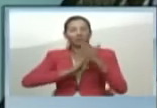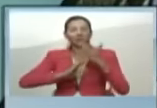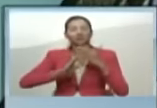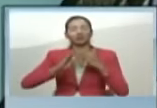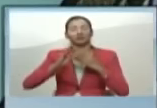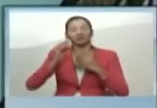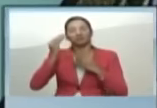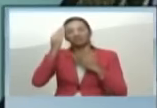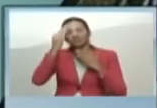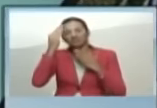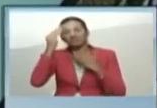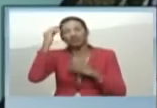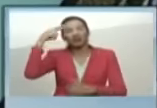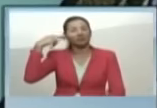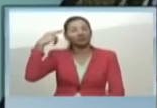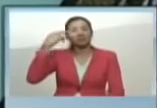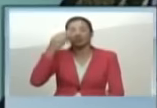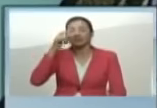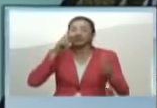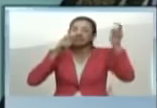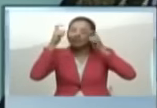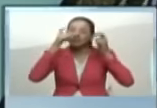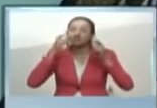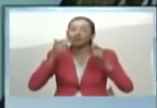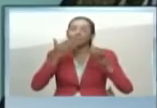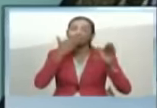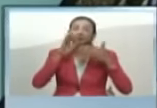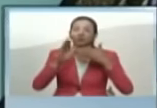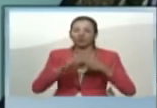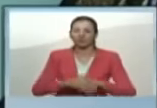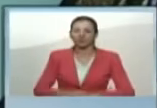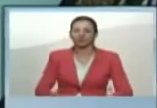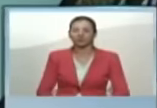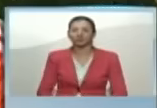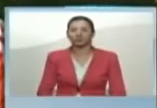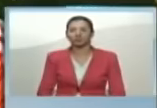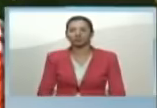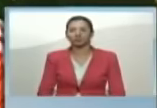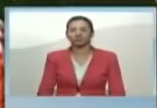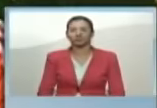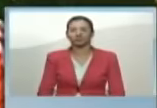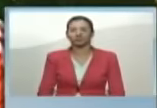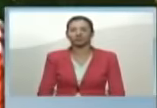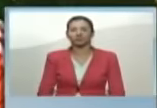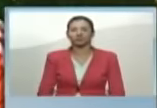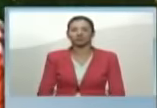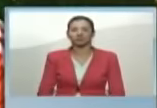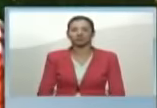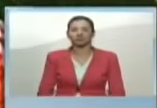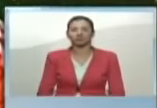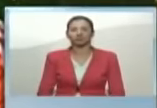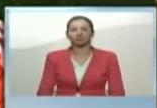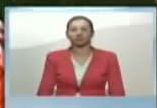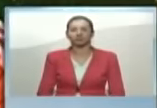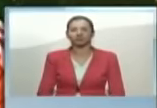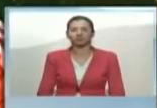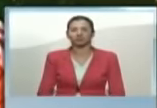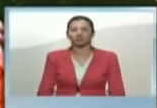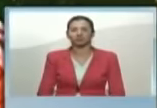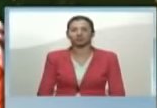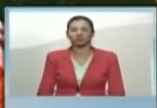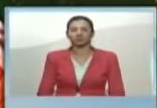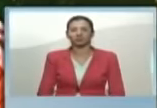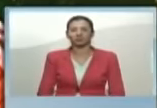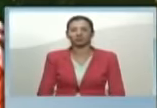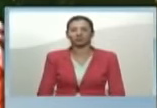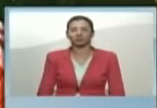reflexión y propuesta. Chavista por siempre, ya la voy a leer, Amorim, más tarde. Una mentadita de madre, no hay ni una. Estoy buscando aunque sea una.